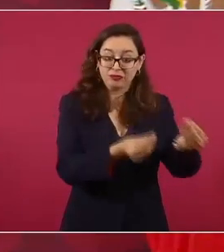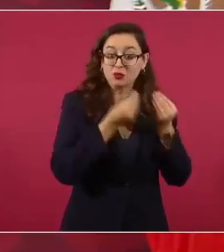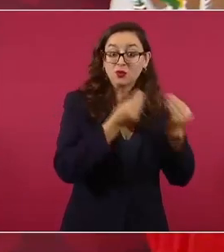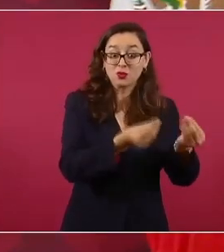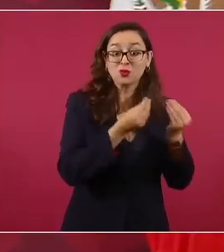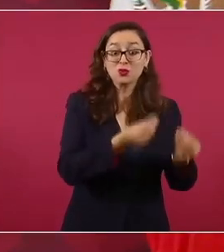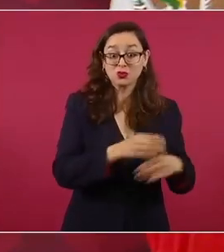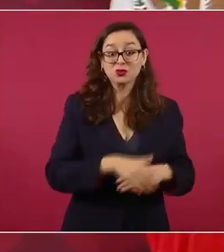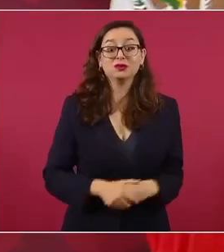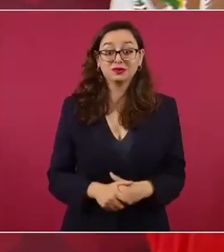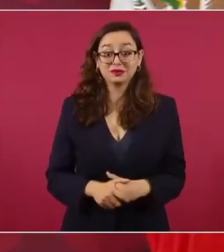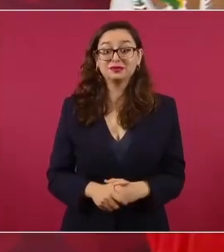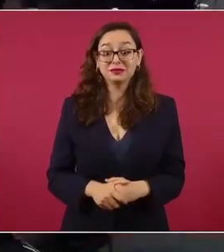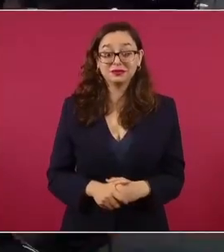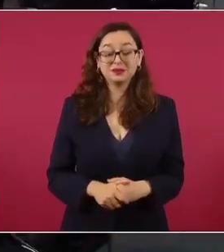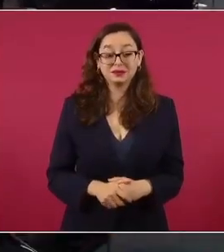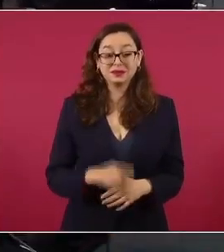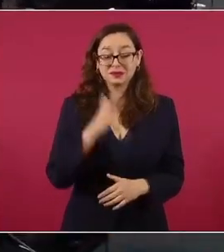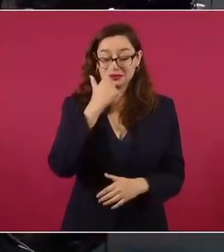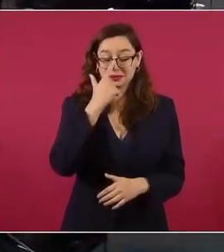Pero sí, ¿eh?